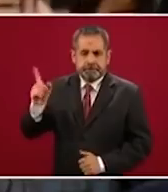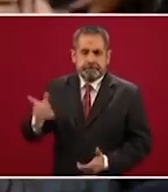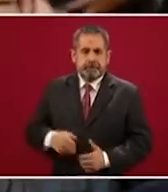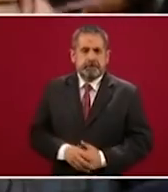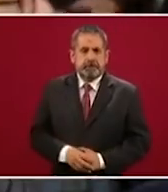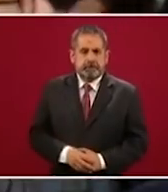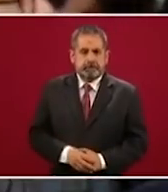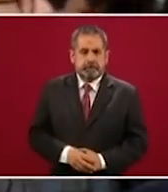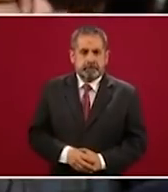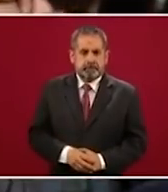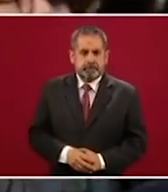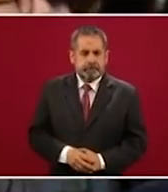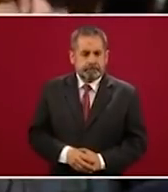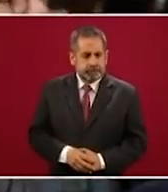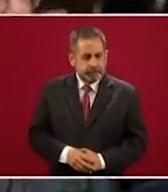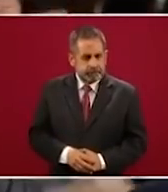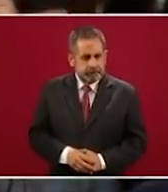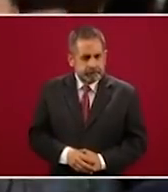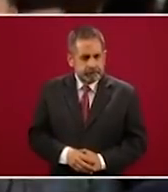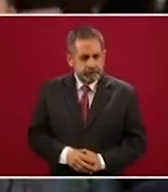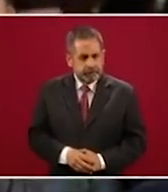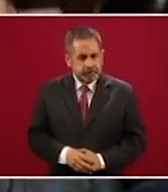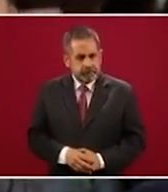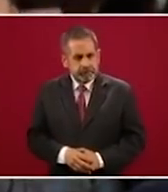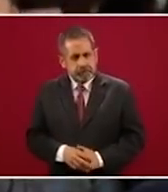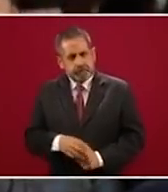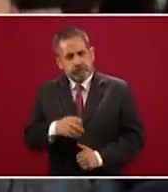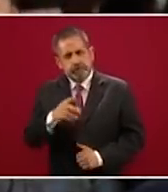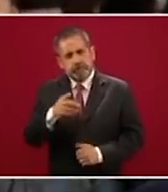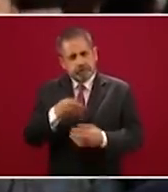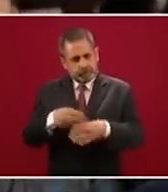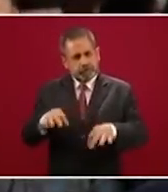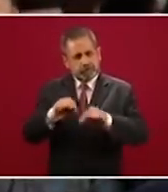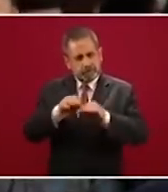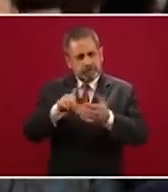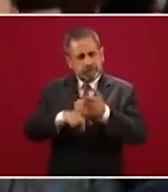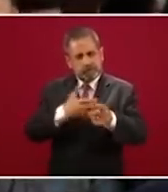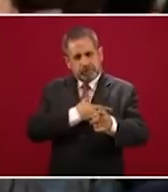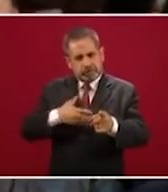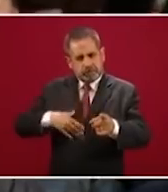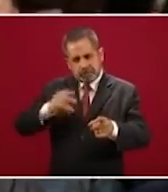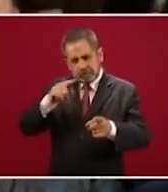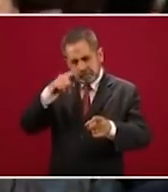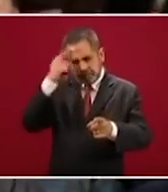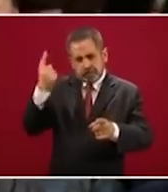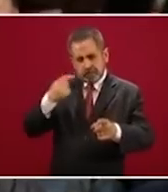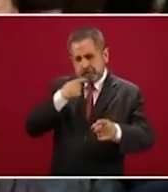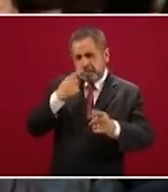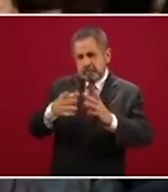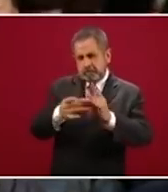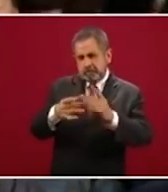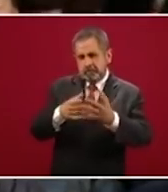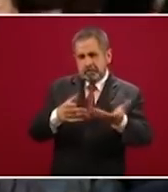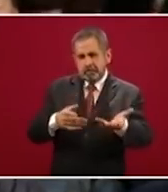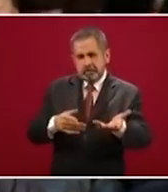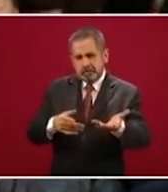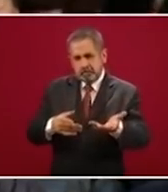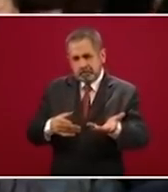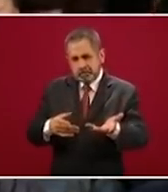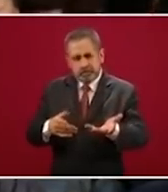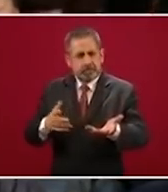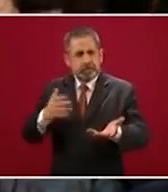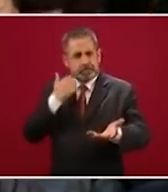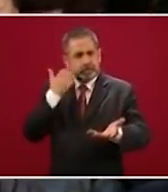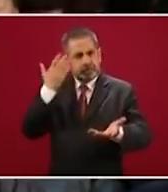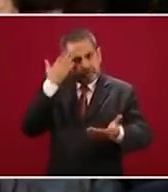muy, muy importante lo que está haciendo el presidente, y no es fácil, es nomás con el afán de decir… si queremos más